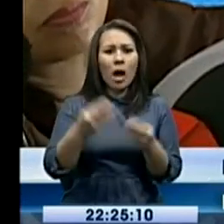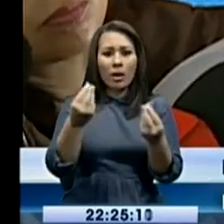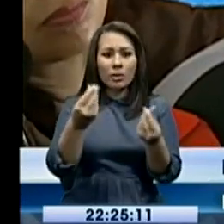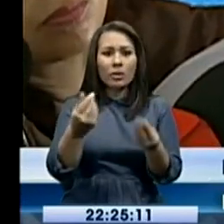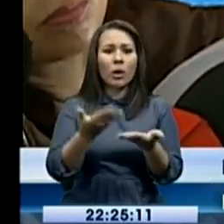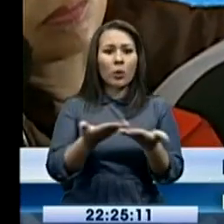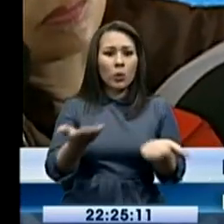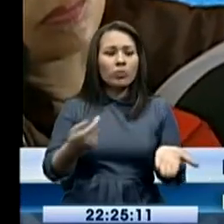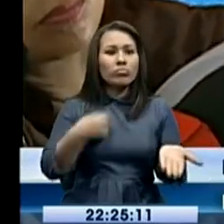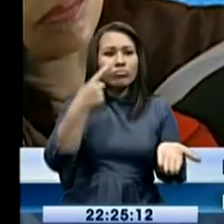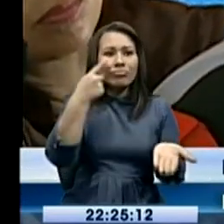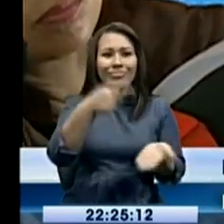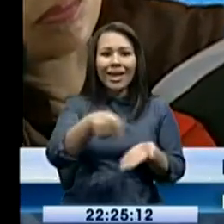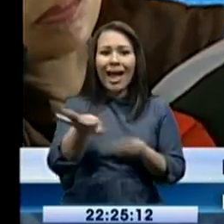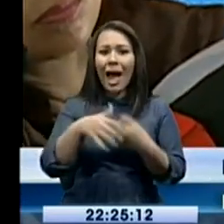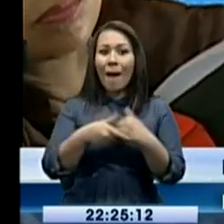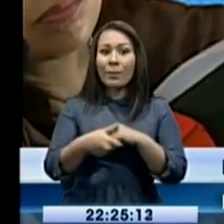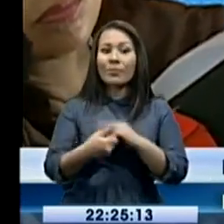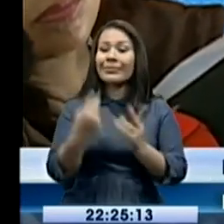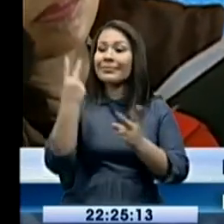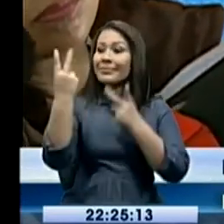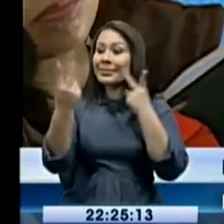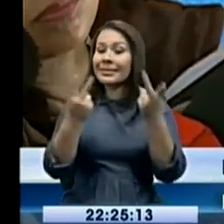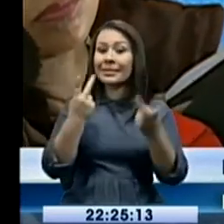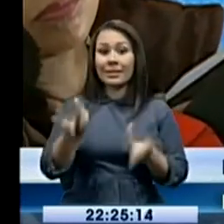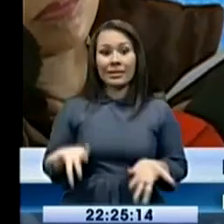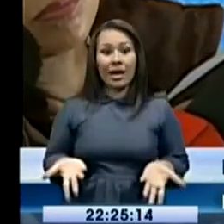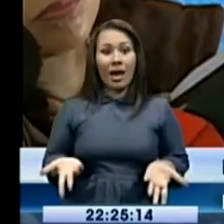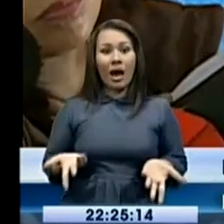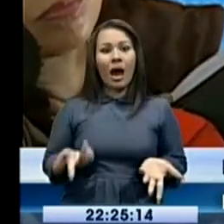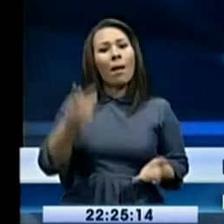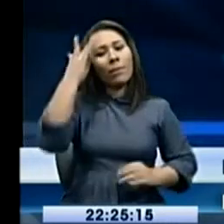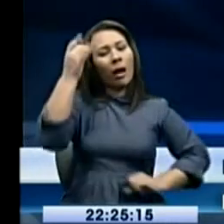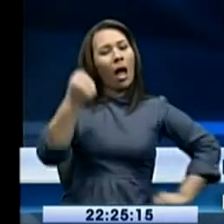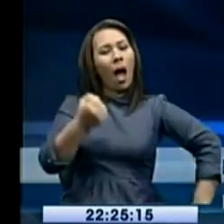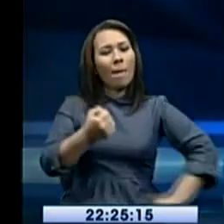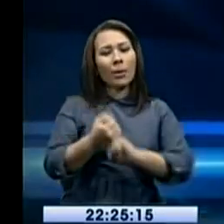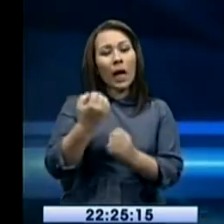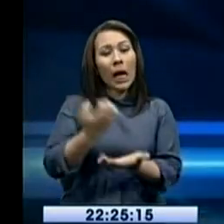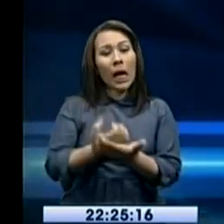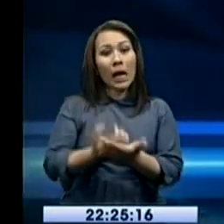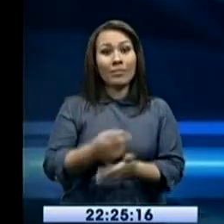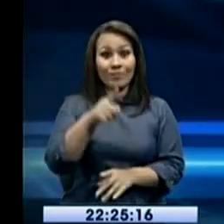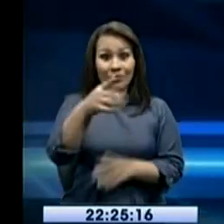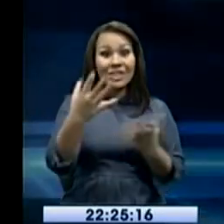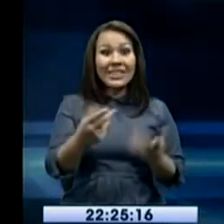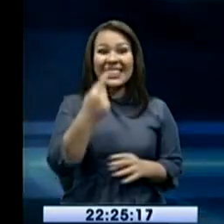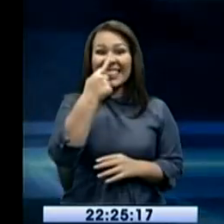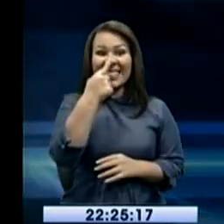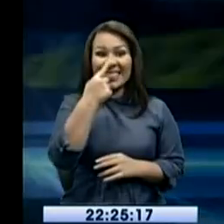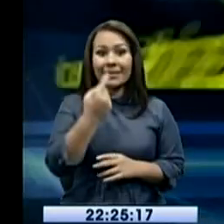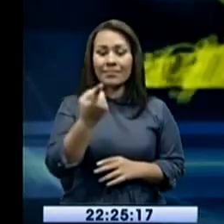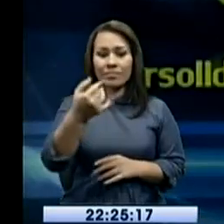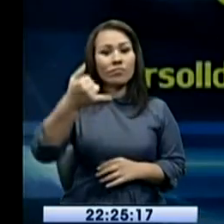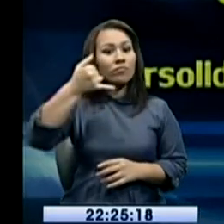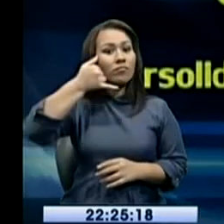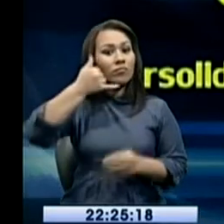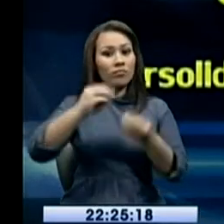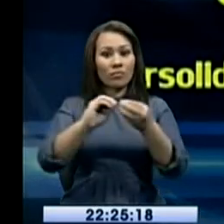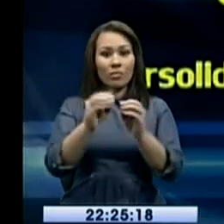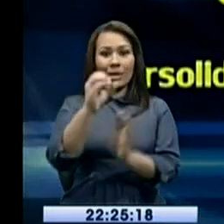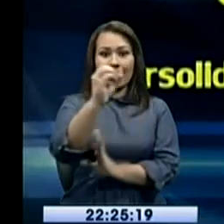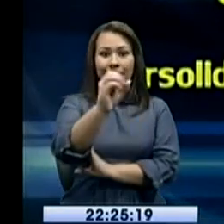productos, disfrutando de los lugares que siempre han tenido para ofrecernos. Los interesados pueden comunicarse al número celular